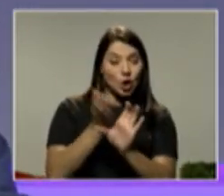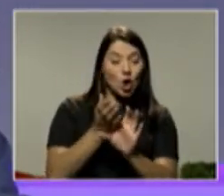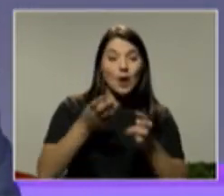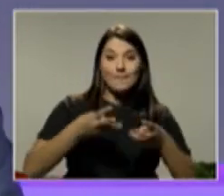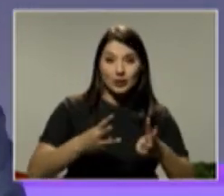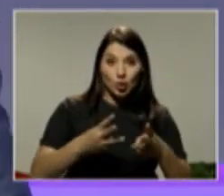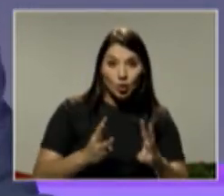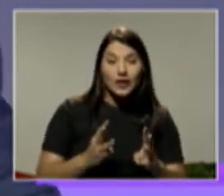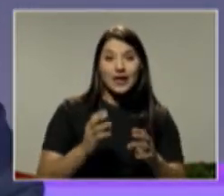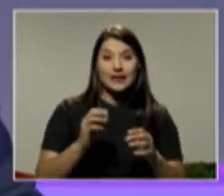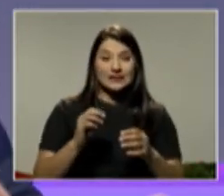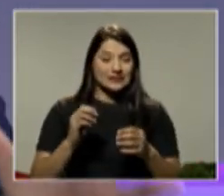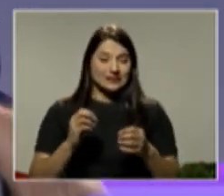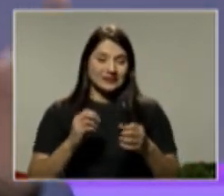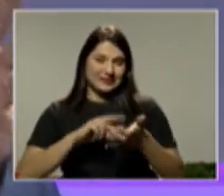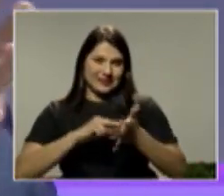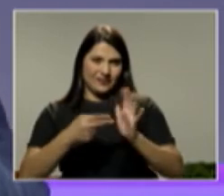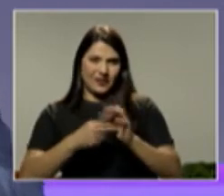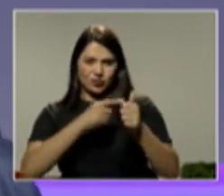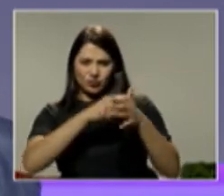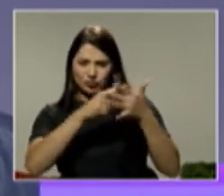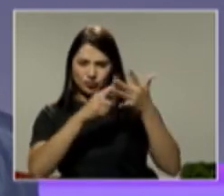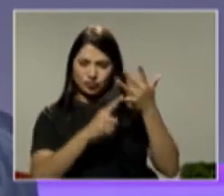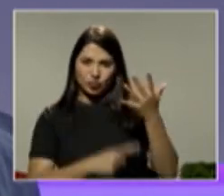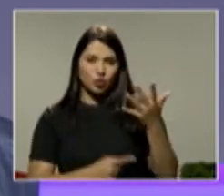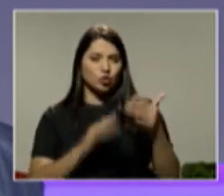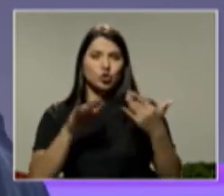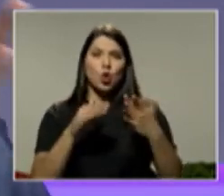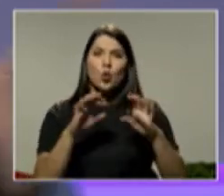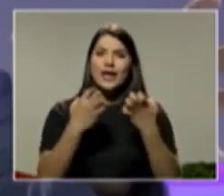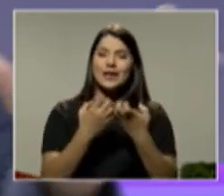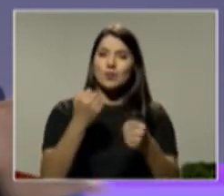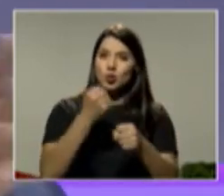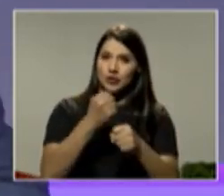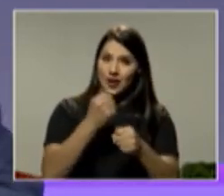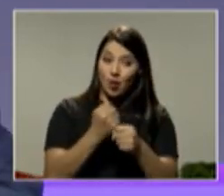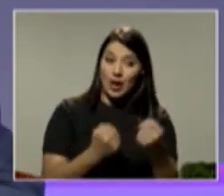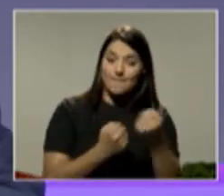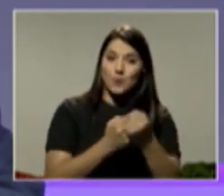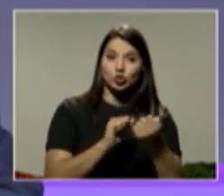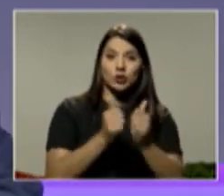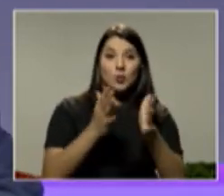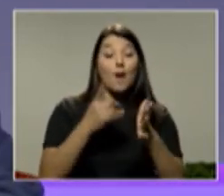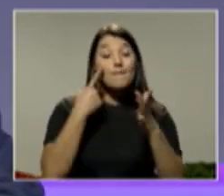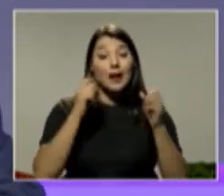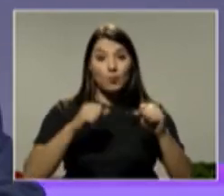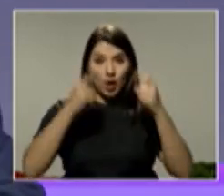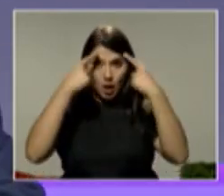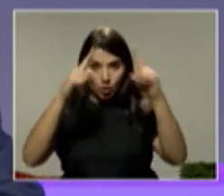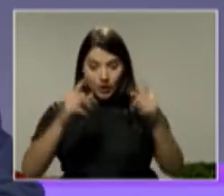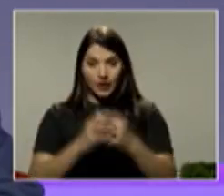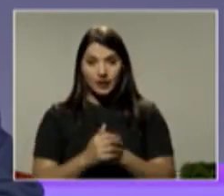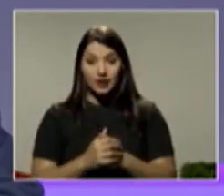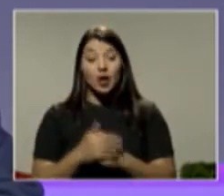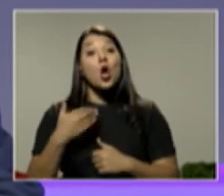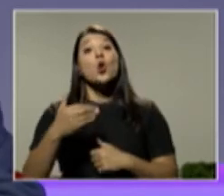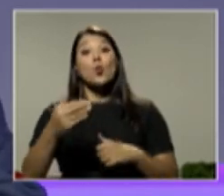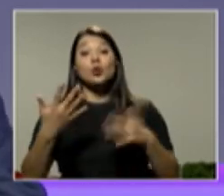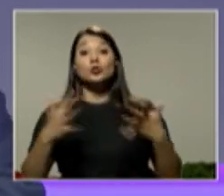metodológico, preparación física. O sea, es toda una maquinaria trabajando detrás de cada uno de nuestros atletas para que lleguen a eso. Cuando logran